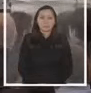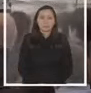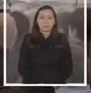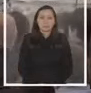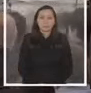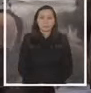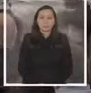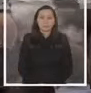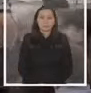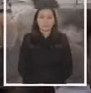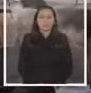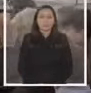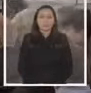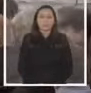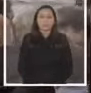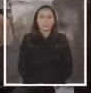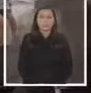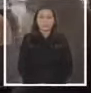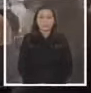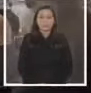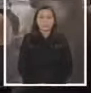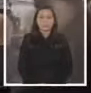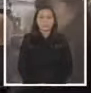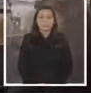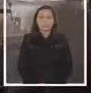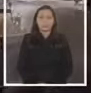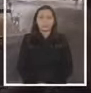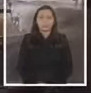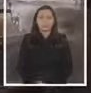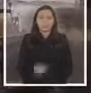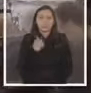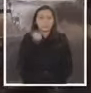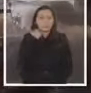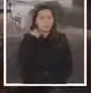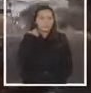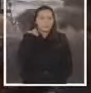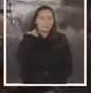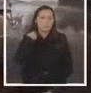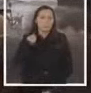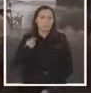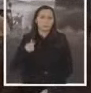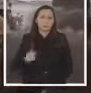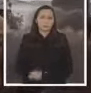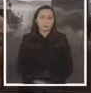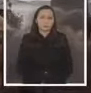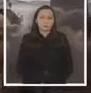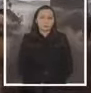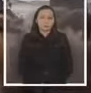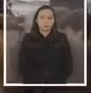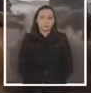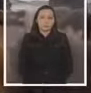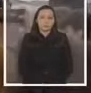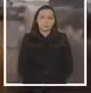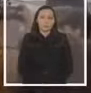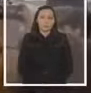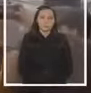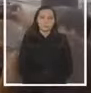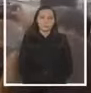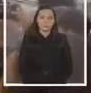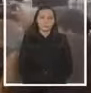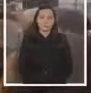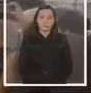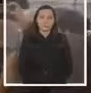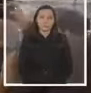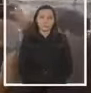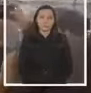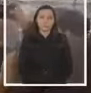en avance en materia social, ha dicho el presidente, porque en el marco de la ley de las 40 horas, recordó lo que pasó en el Congreso, que fue